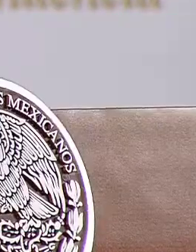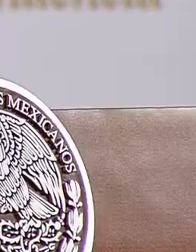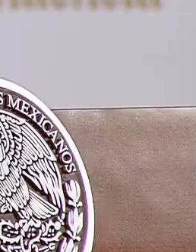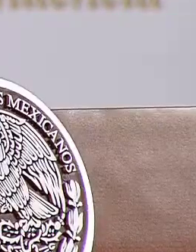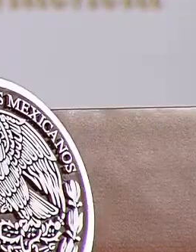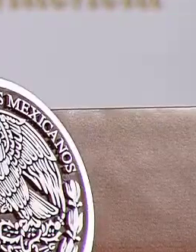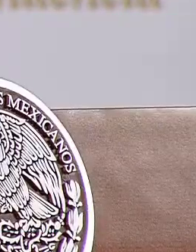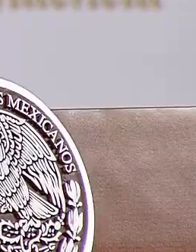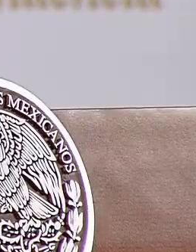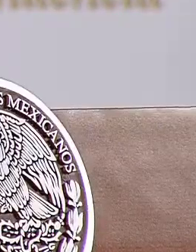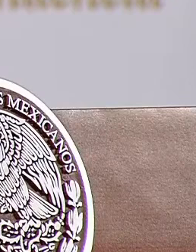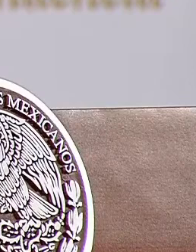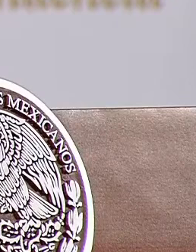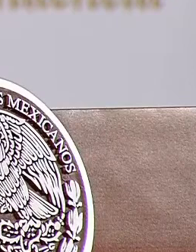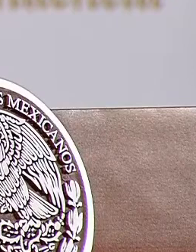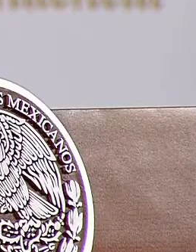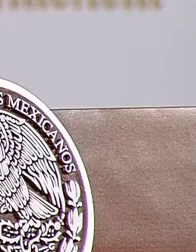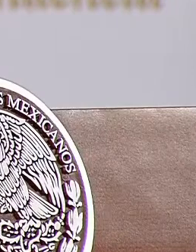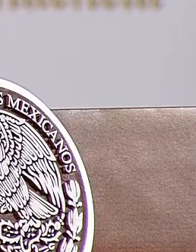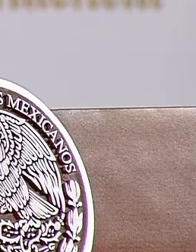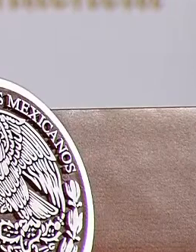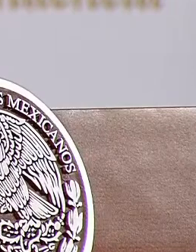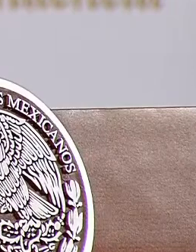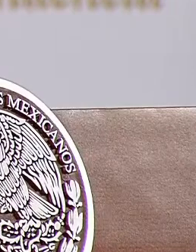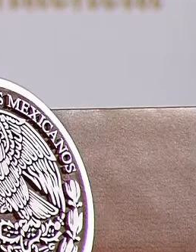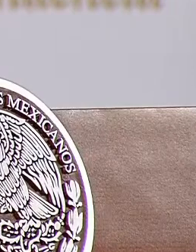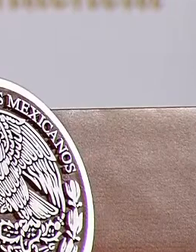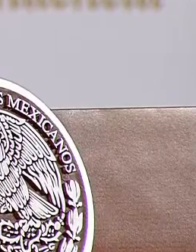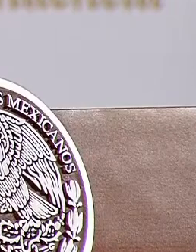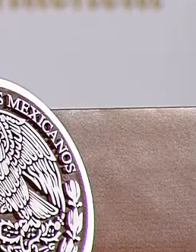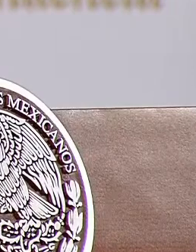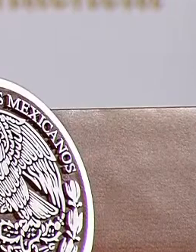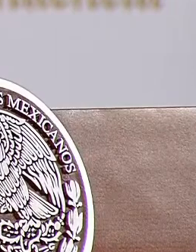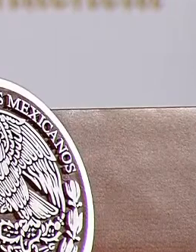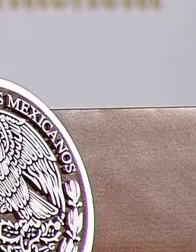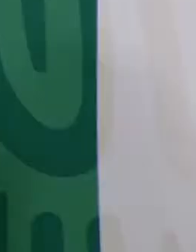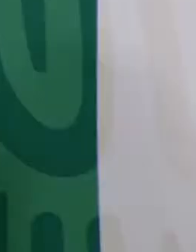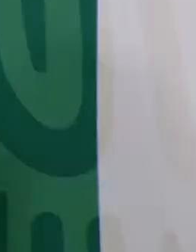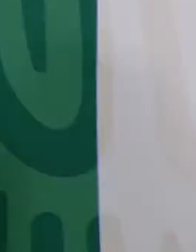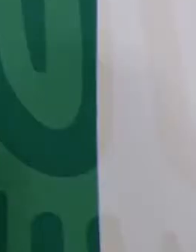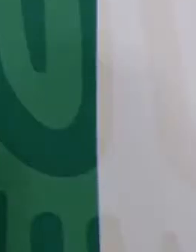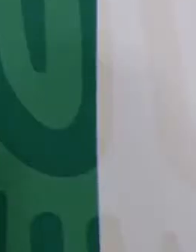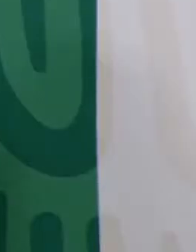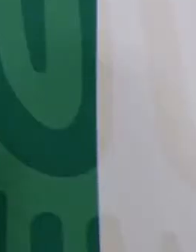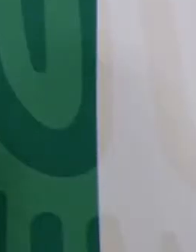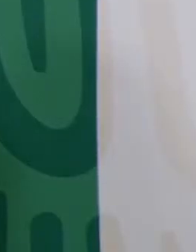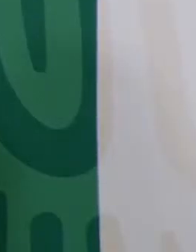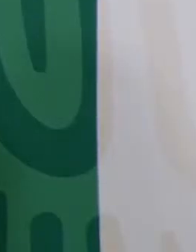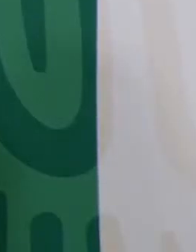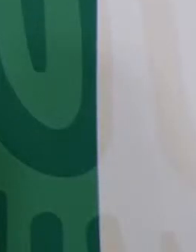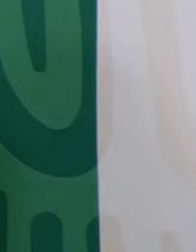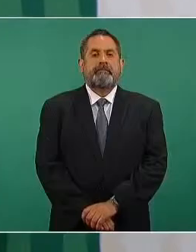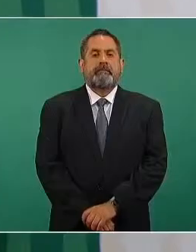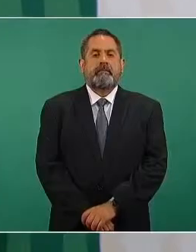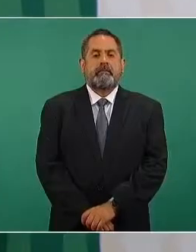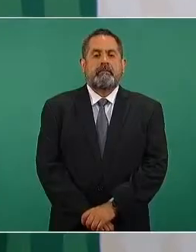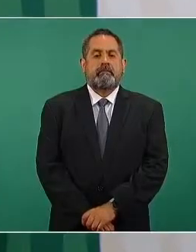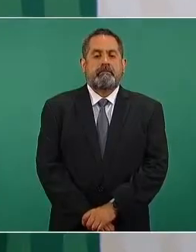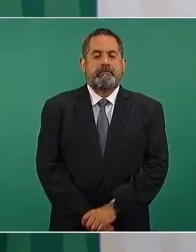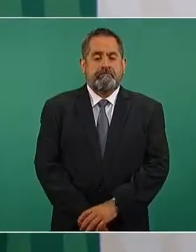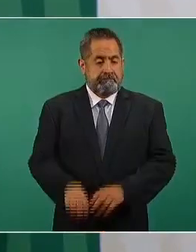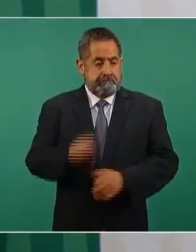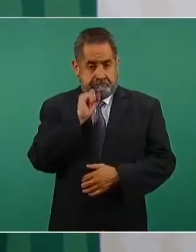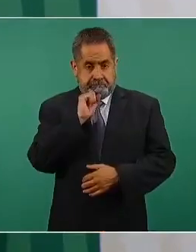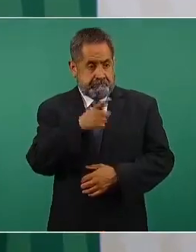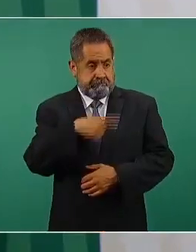que también quiero decir que muchas de esas organizaciones son parte importante del apoyo que